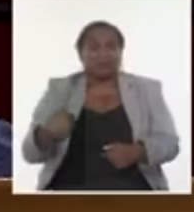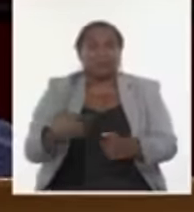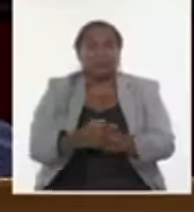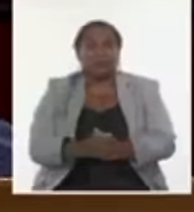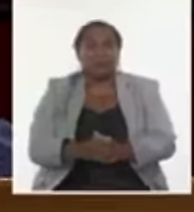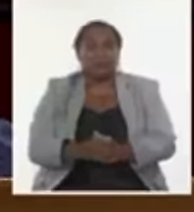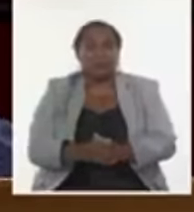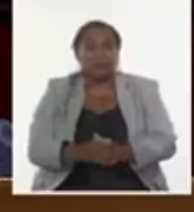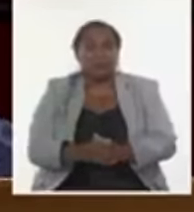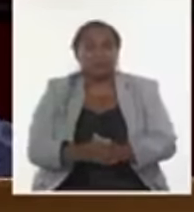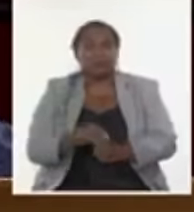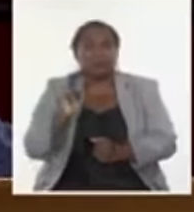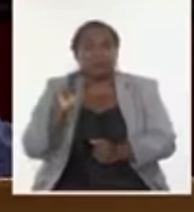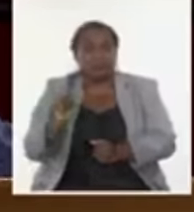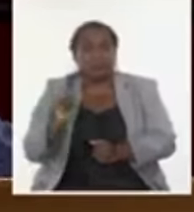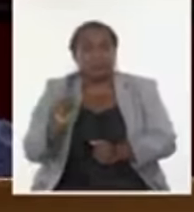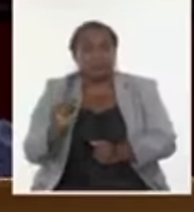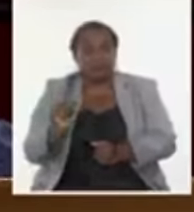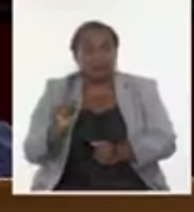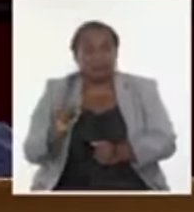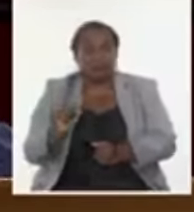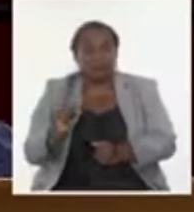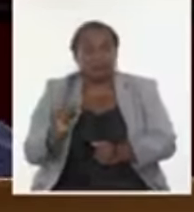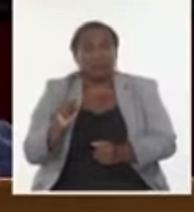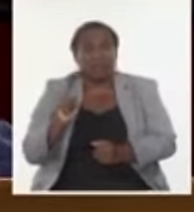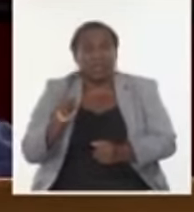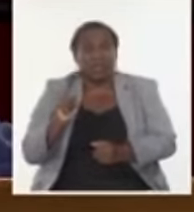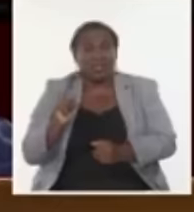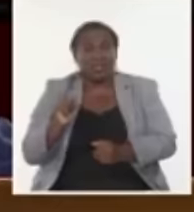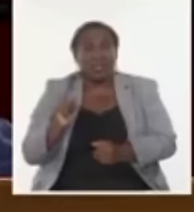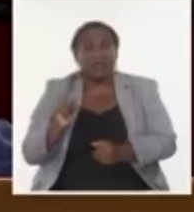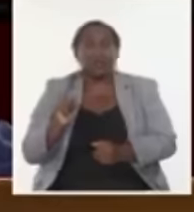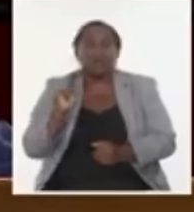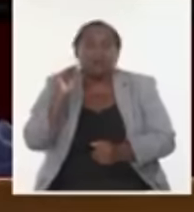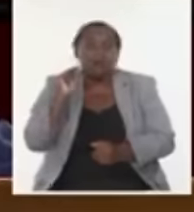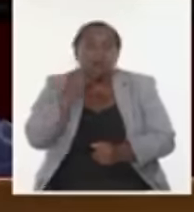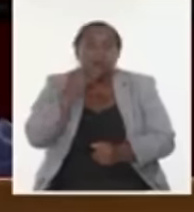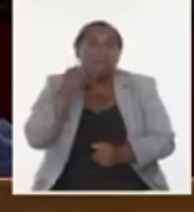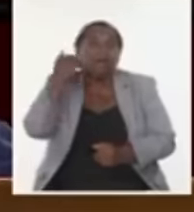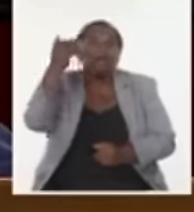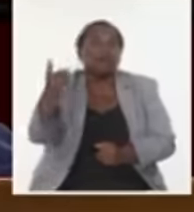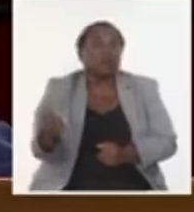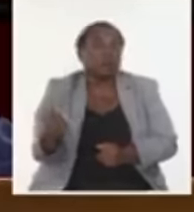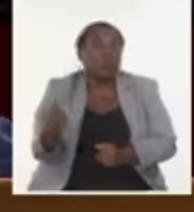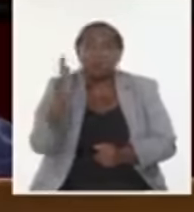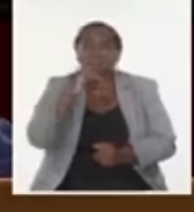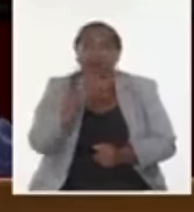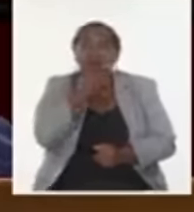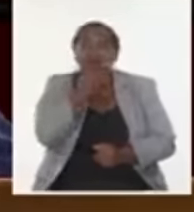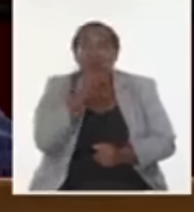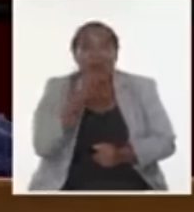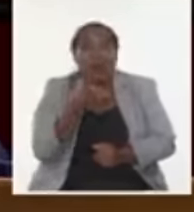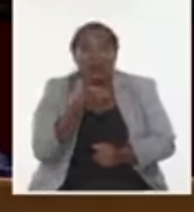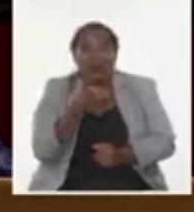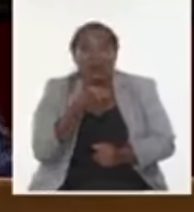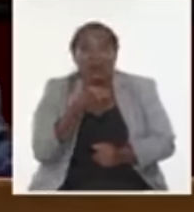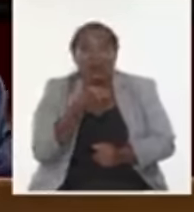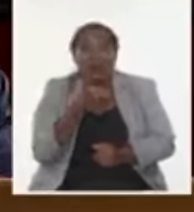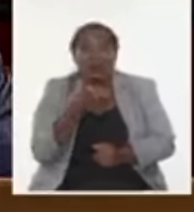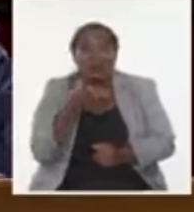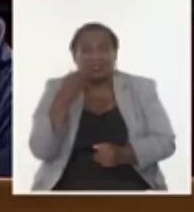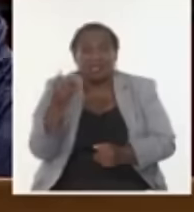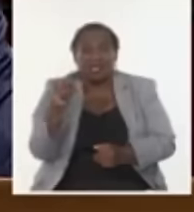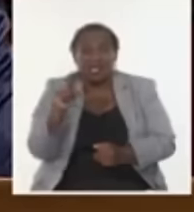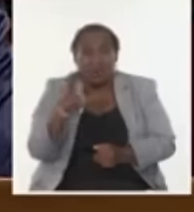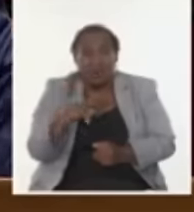sigue acercando ese día complejo de que no tendremos suficiente fuerza de trabajo. Ya de hecho hoy ese problema existe en